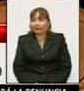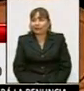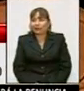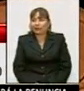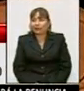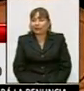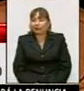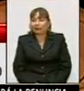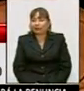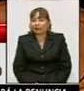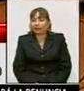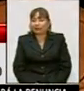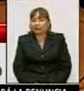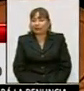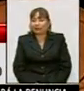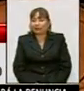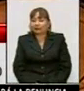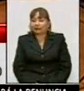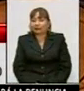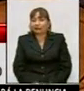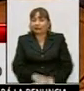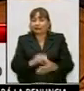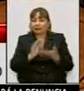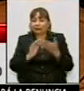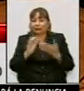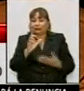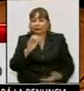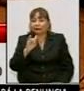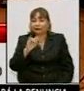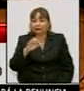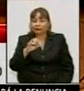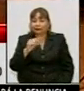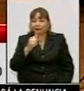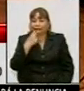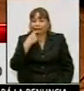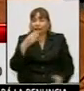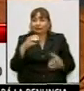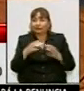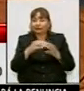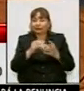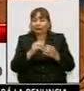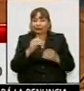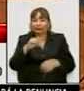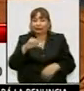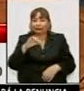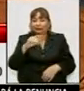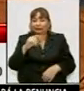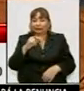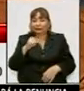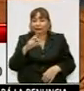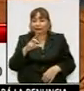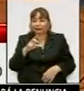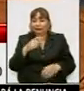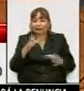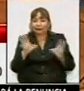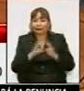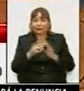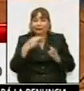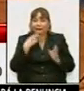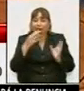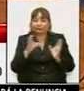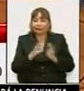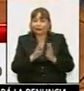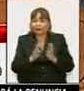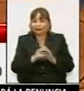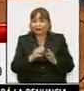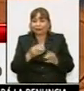Ya, acaba de llegar también la licencia de congresista de DIPAS, pero el congresista Quintanilla tenía inconveniente, hay una junta de portavoces que se ha